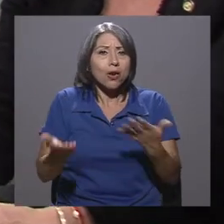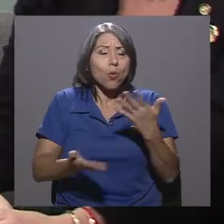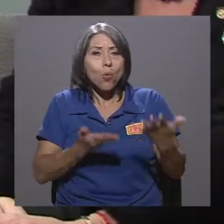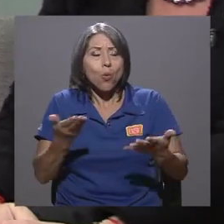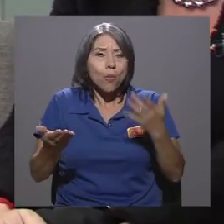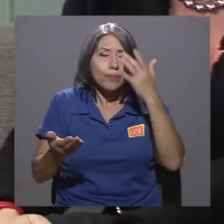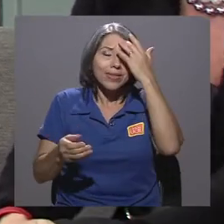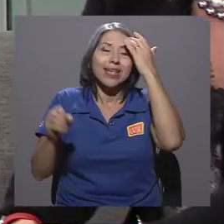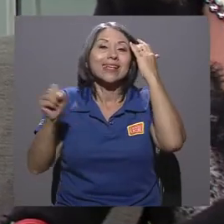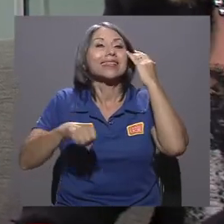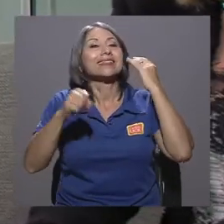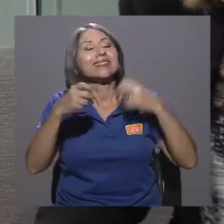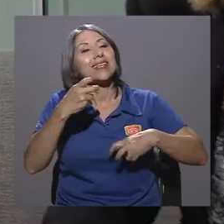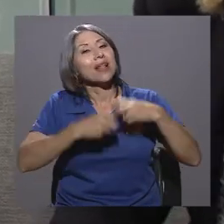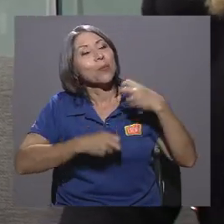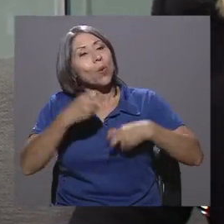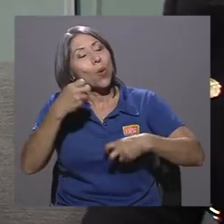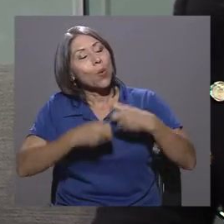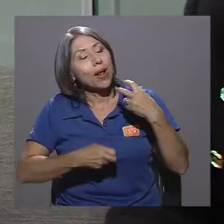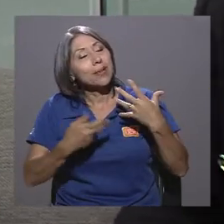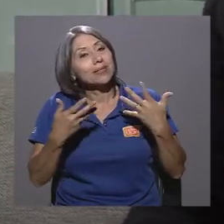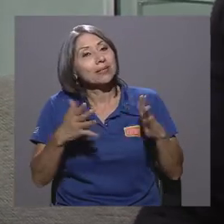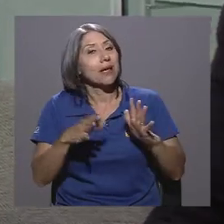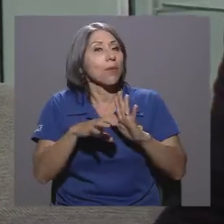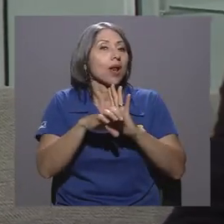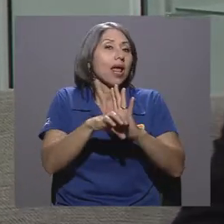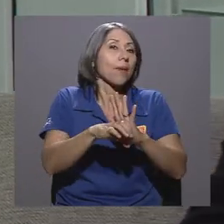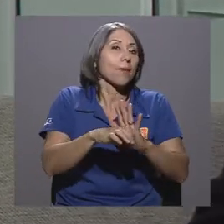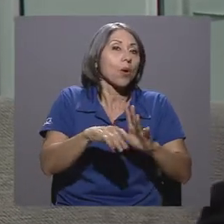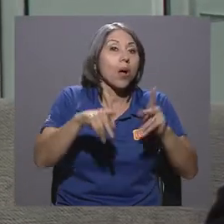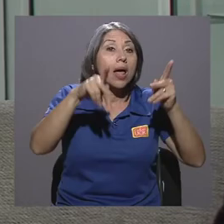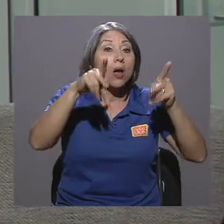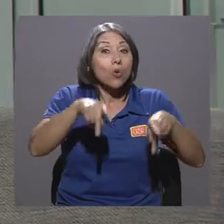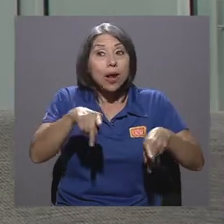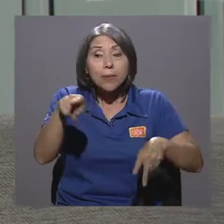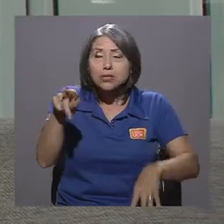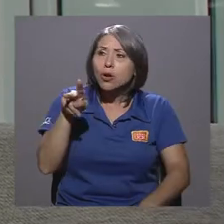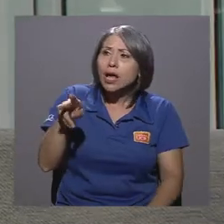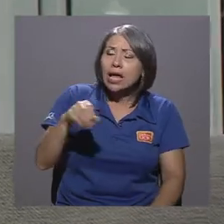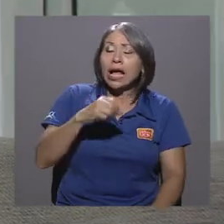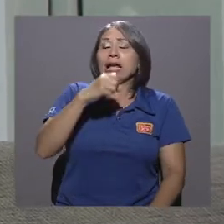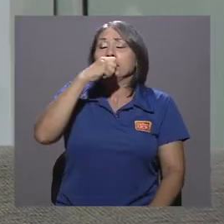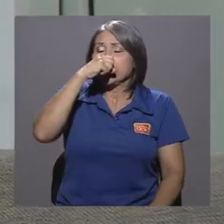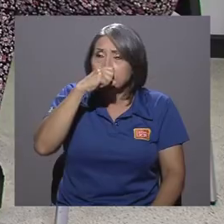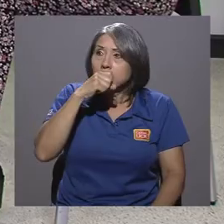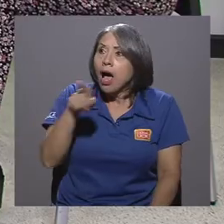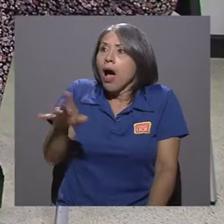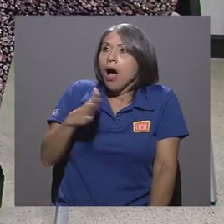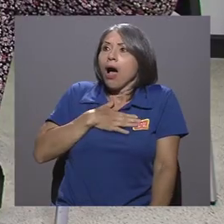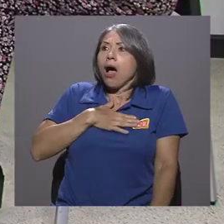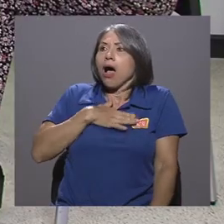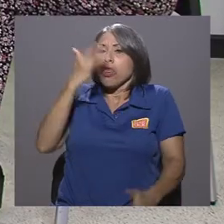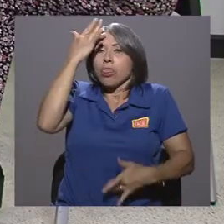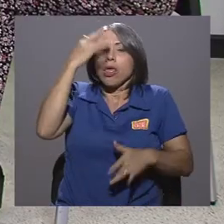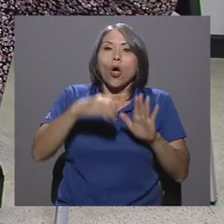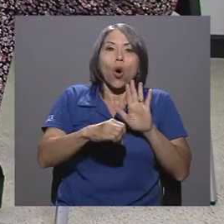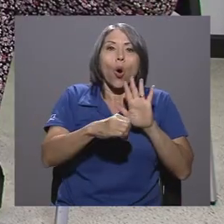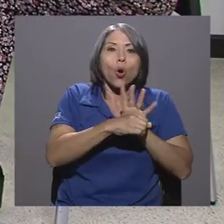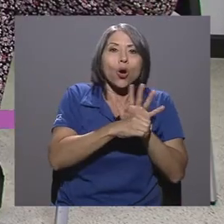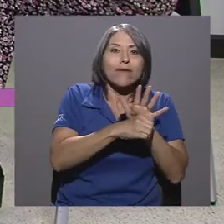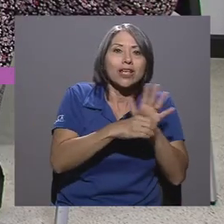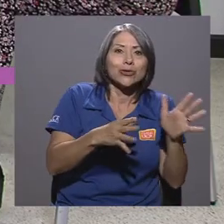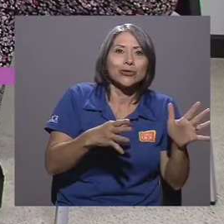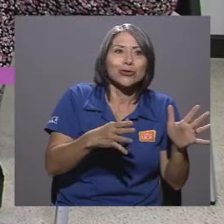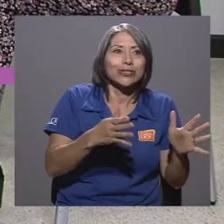si hay una persona que, no sé, que estornudó, ya es que tiene coronavirus. Ojalá que esté a la par de, no sé,